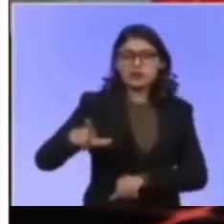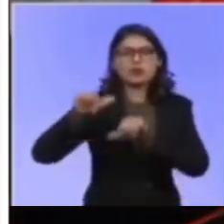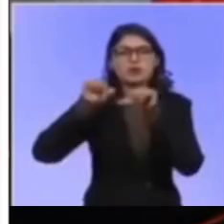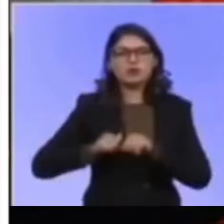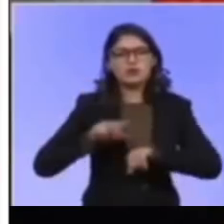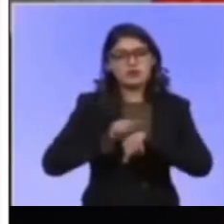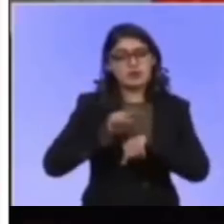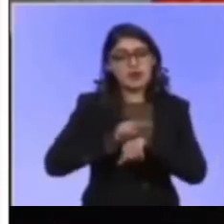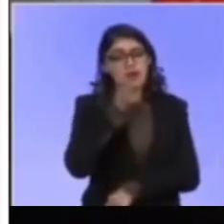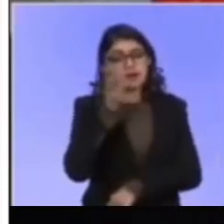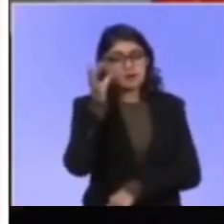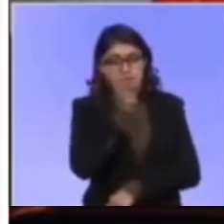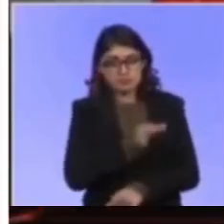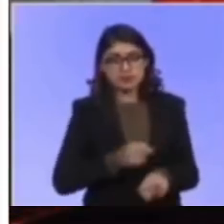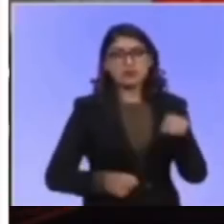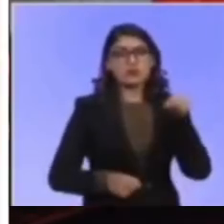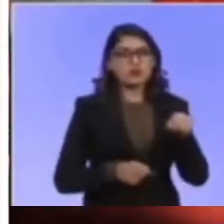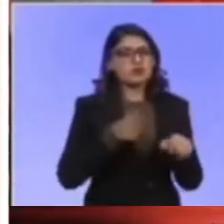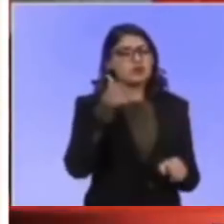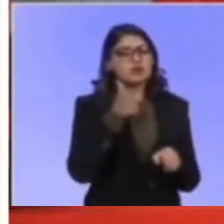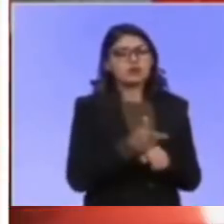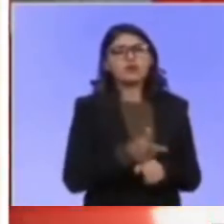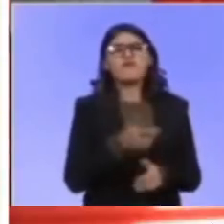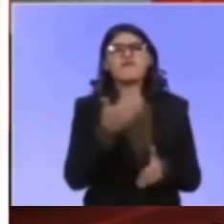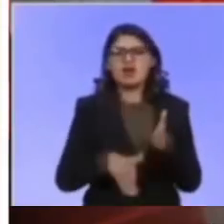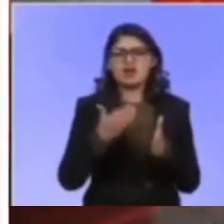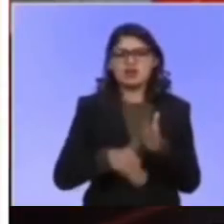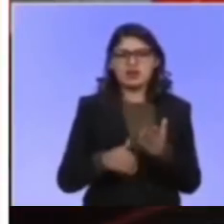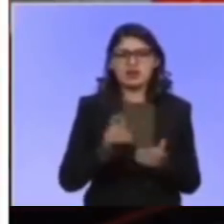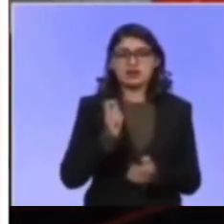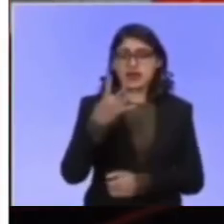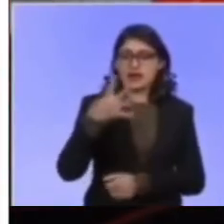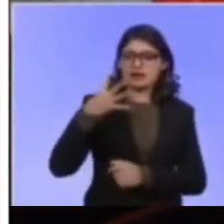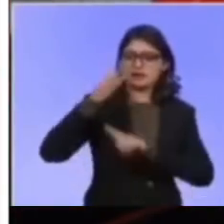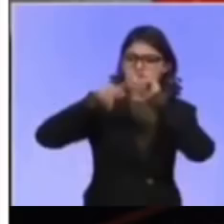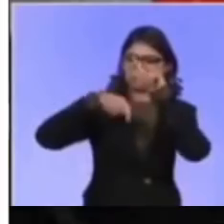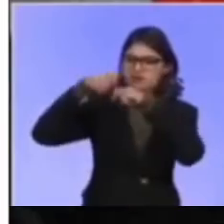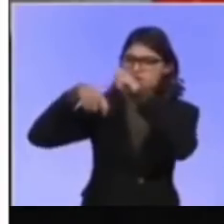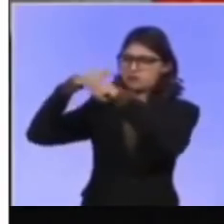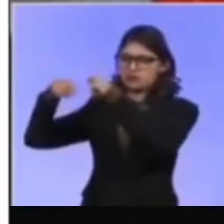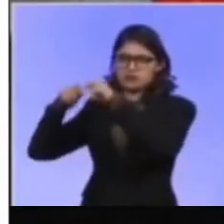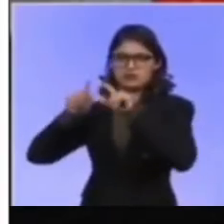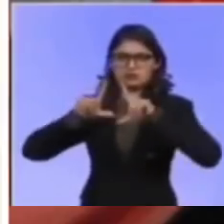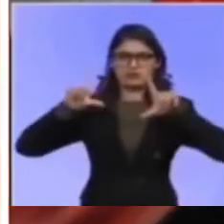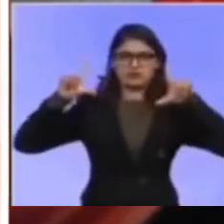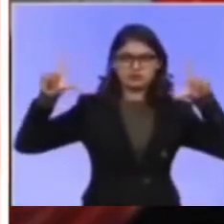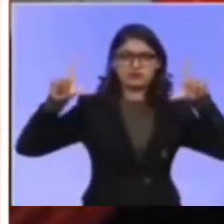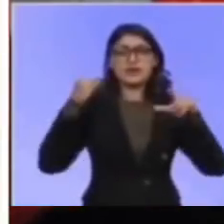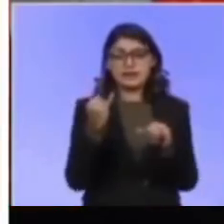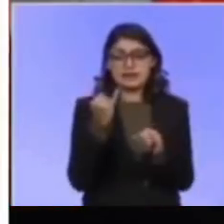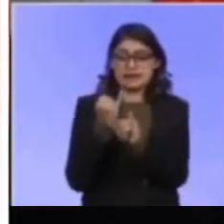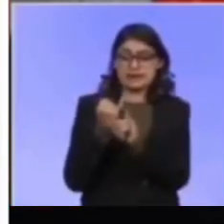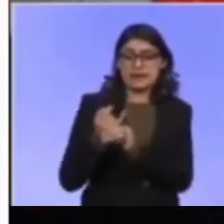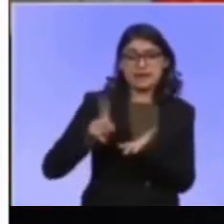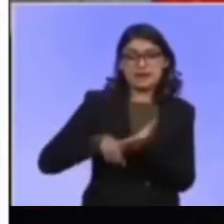murayama amigos y amigas me despido de esta información ya sabes si te gustó suscríbete de alemán y está arriba